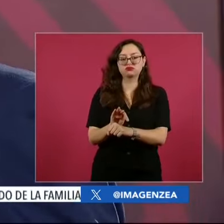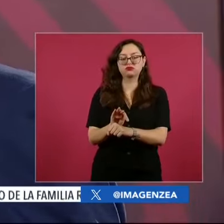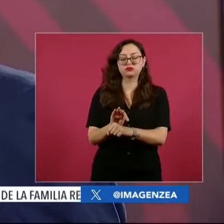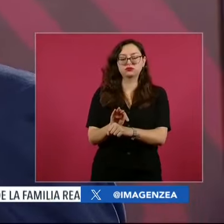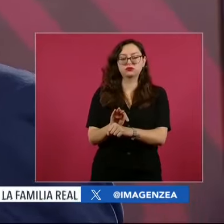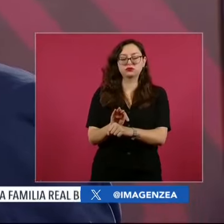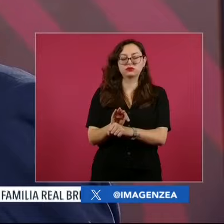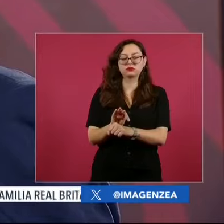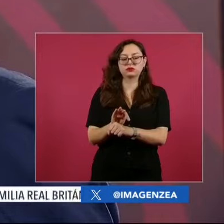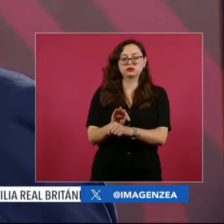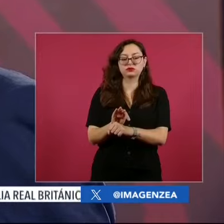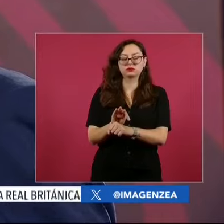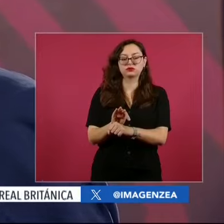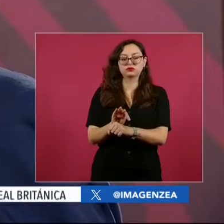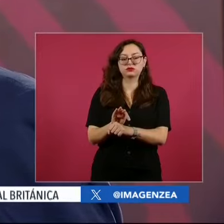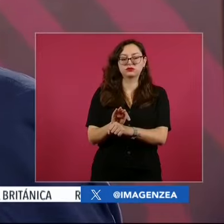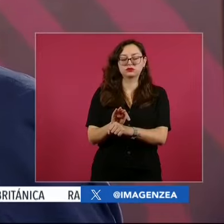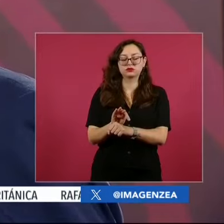con